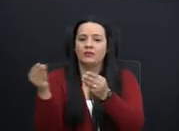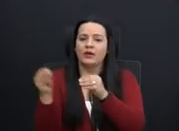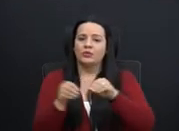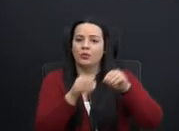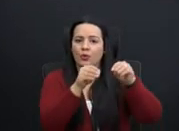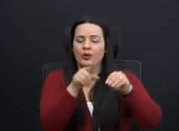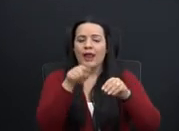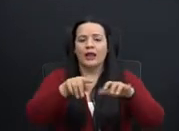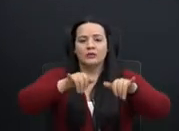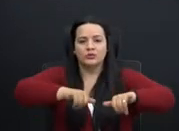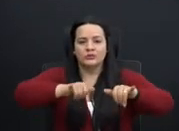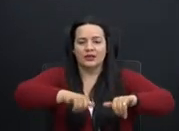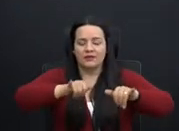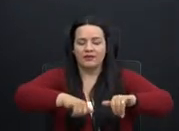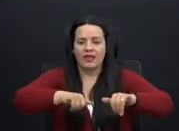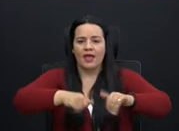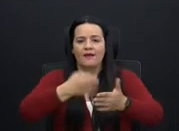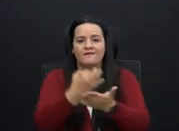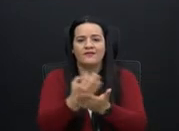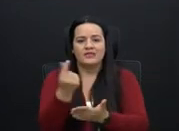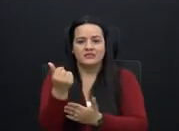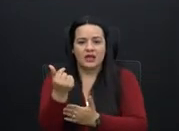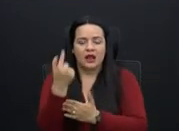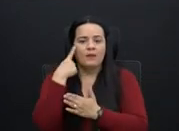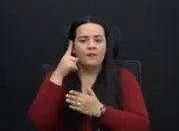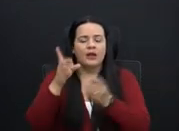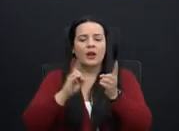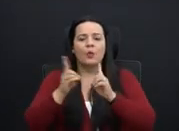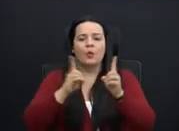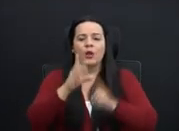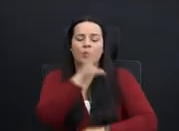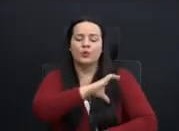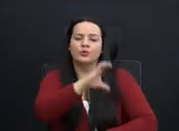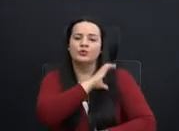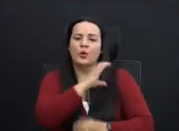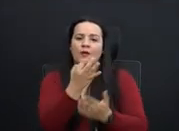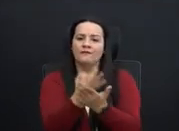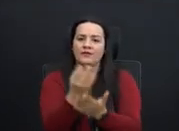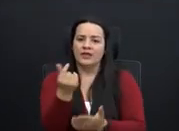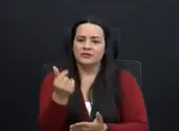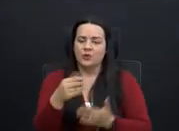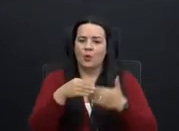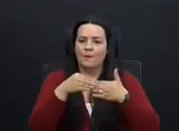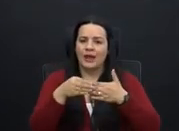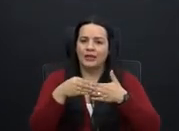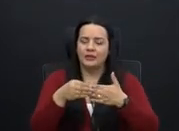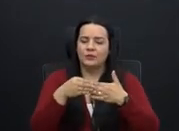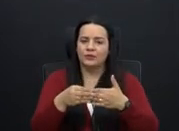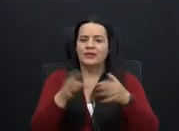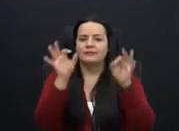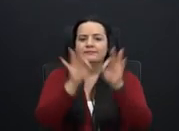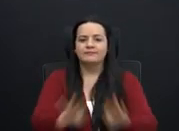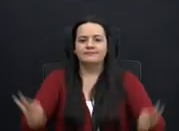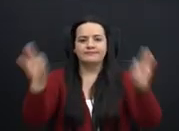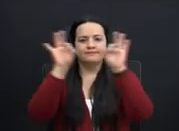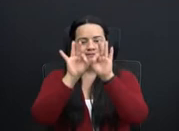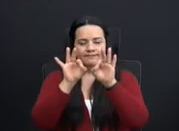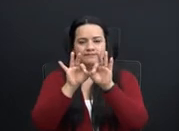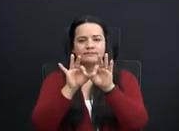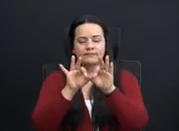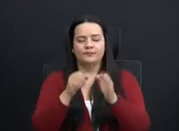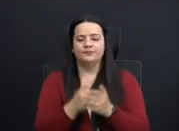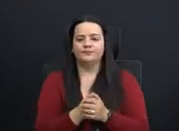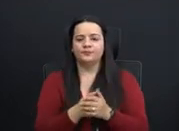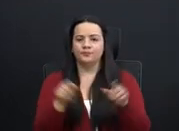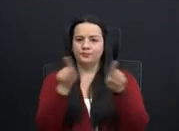a la sostenibilidad fiscal, para lo cual condiciones de financiamiento blandas son un componente necesario.